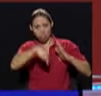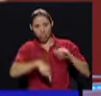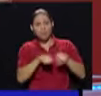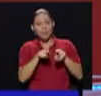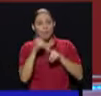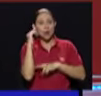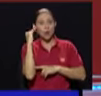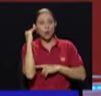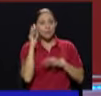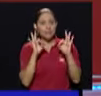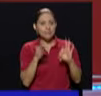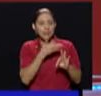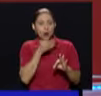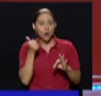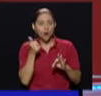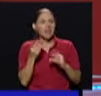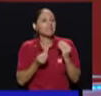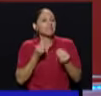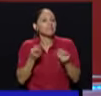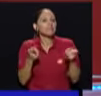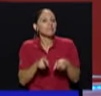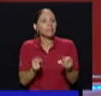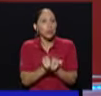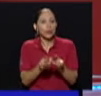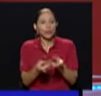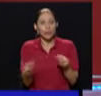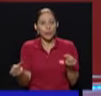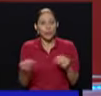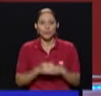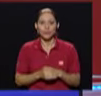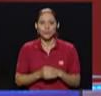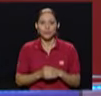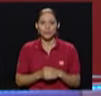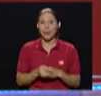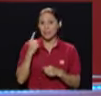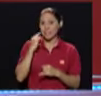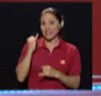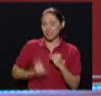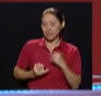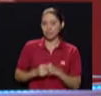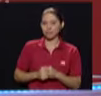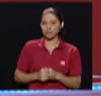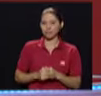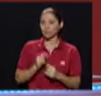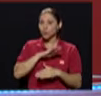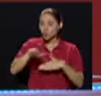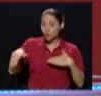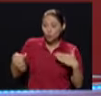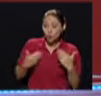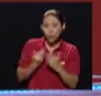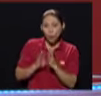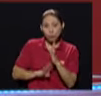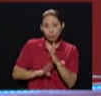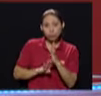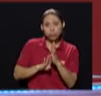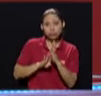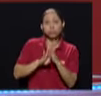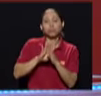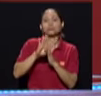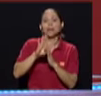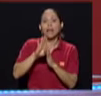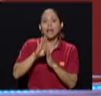mejor el comportamiento del... permitir conocer el comportamiento del suelo. Simplemente para terminar, en gran medida todo este avance que hemos